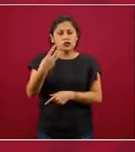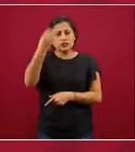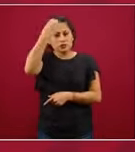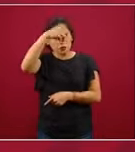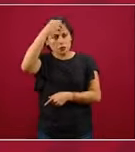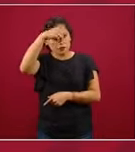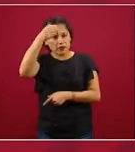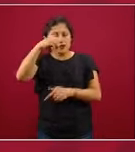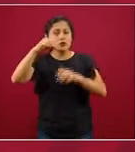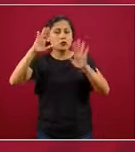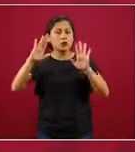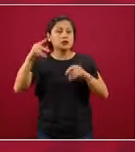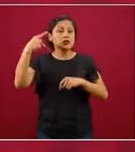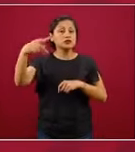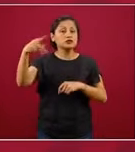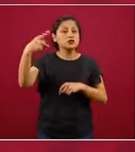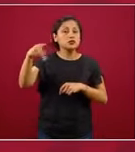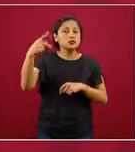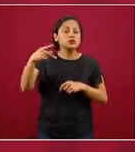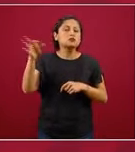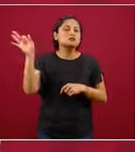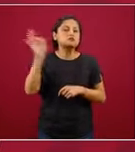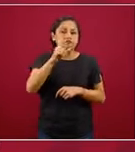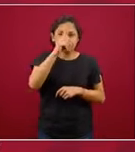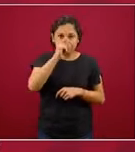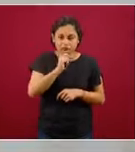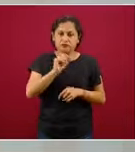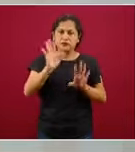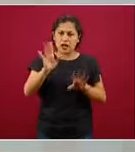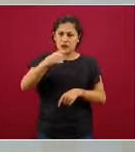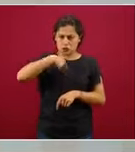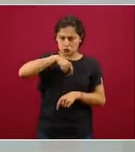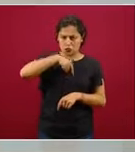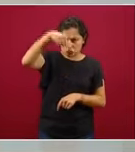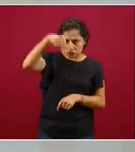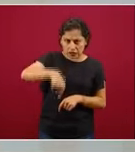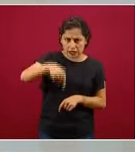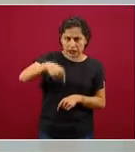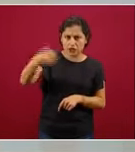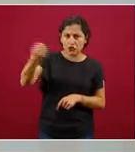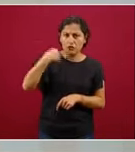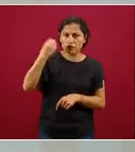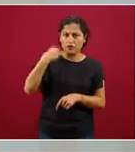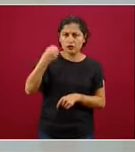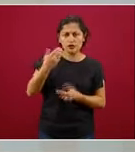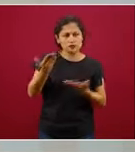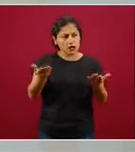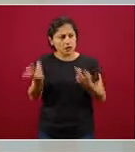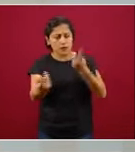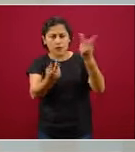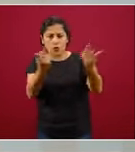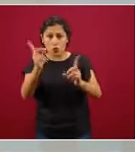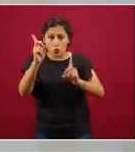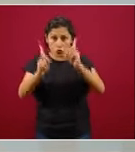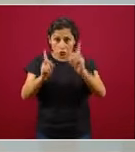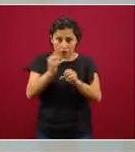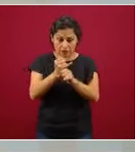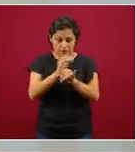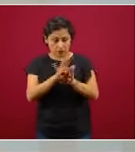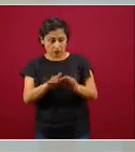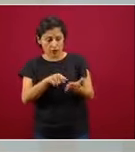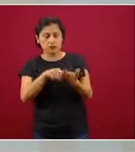con una interpretación errónea. Técnicamente aquí hemos invitado a que, si existen dudas sobre cómo se debe interpretar la